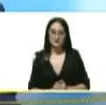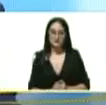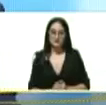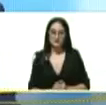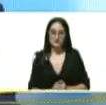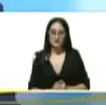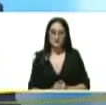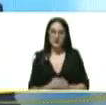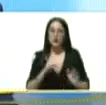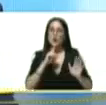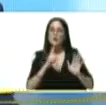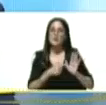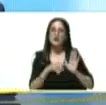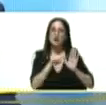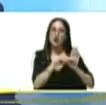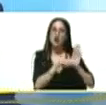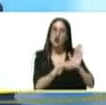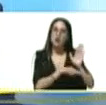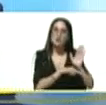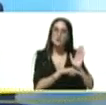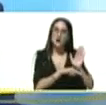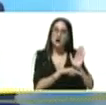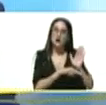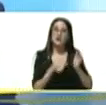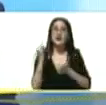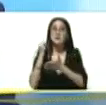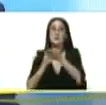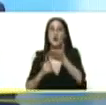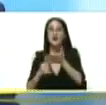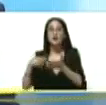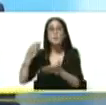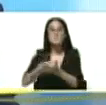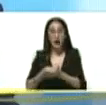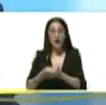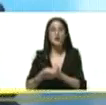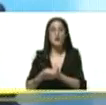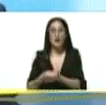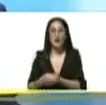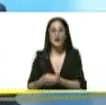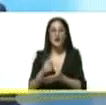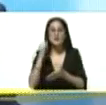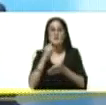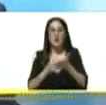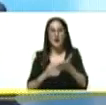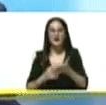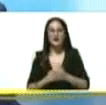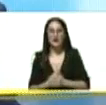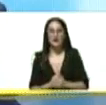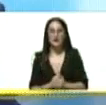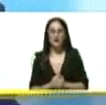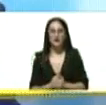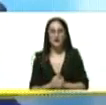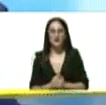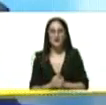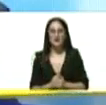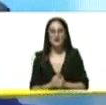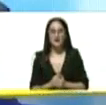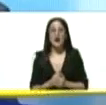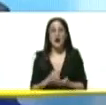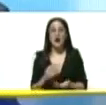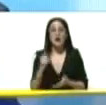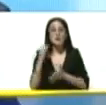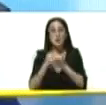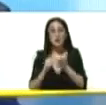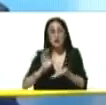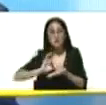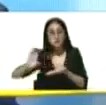el cumplimiento de las normas tributarias, el pago de impuestos. Y con la captación de los impuestos es una de las